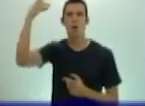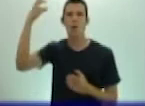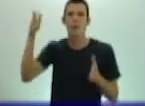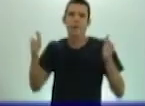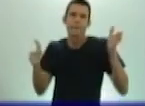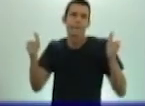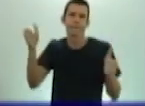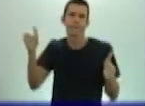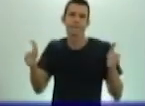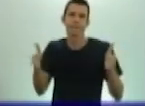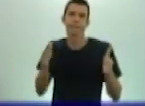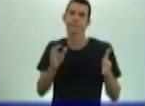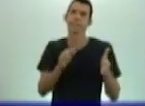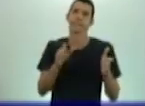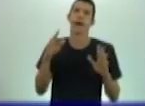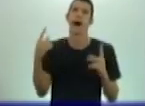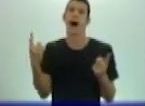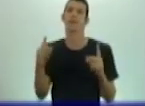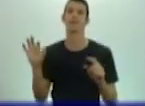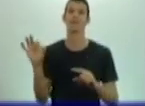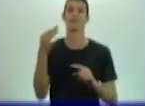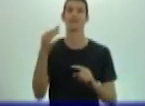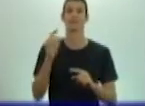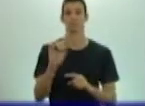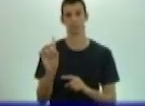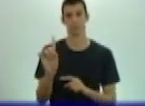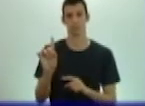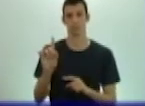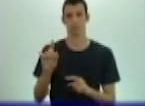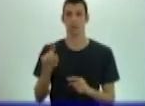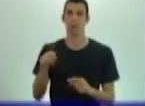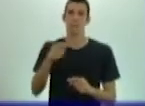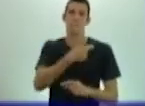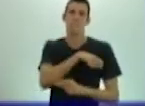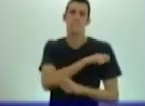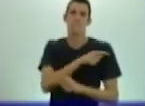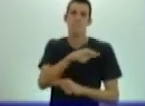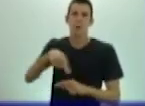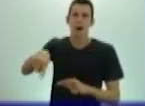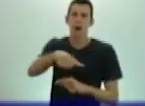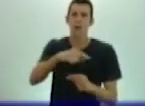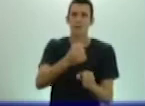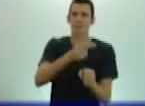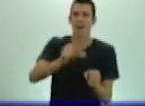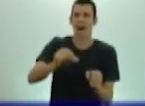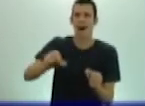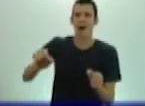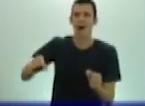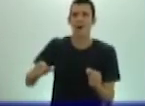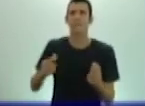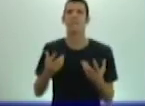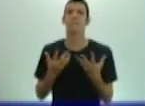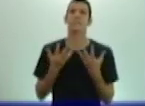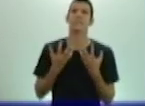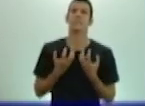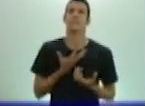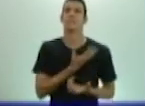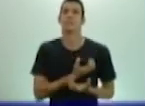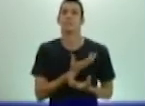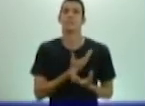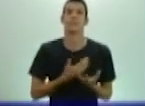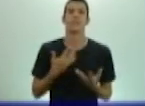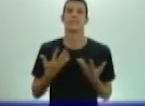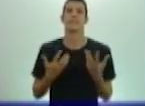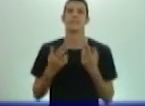necesidades del proletariado, y que el proletariado, en busca de respuesta a sus propias necesidades, sus propias